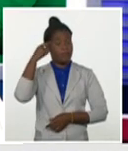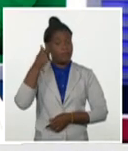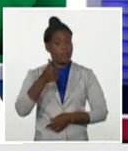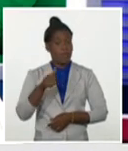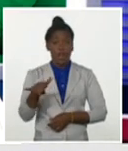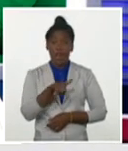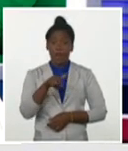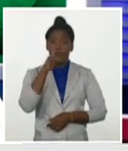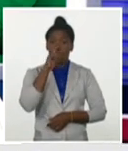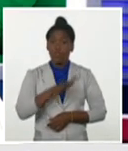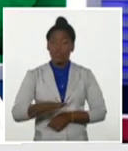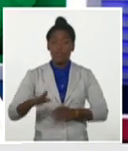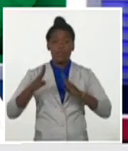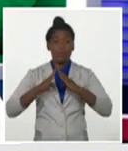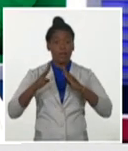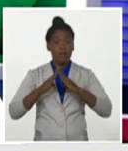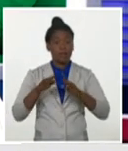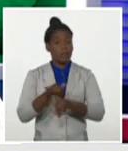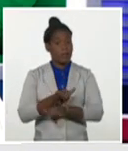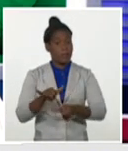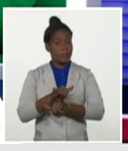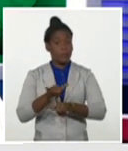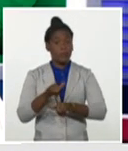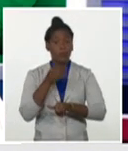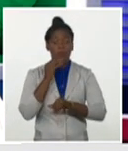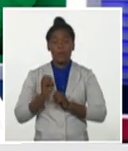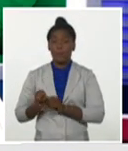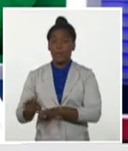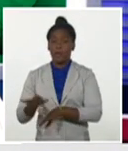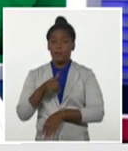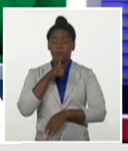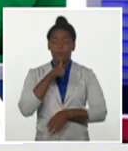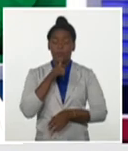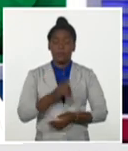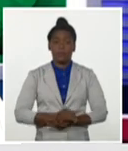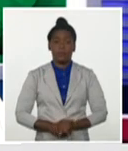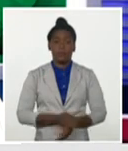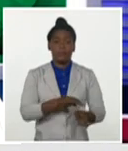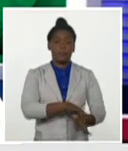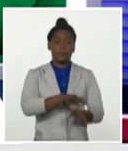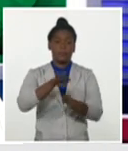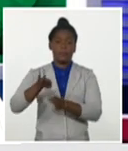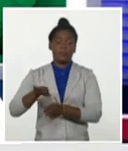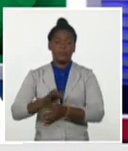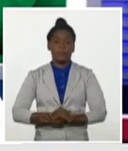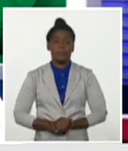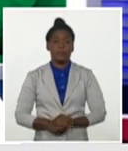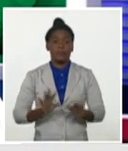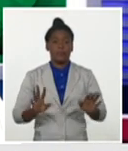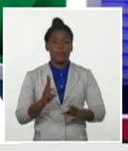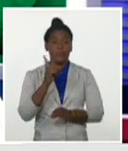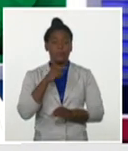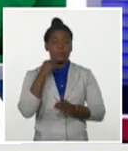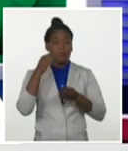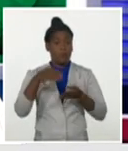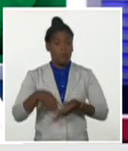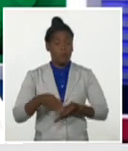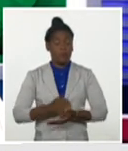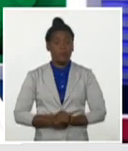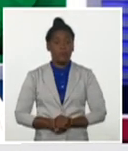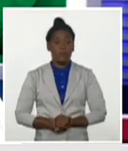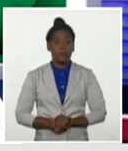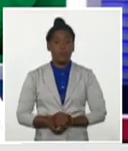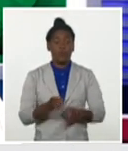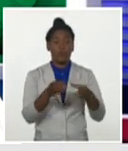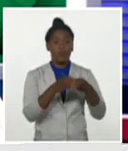verlo. De esta forma, de los 12 fallecidos, 1 en el grupo de 30 a 40